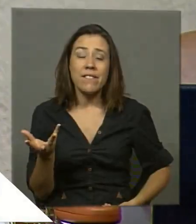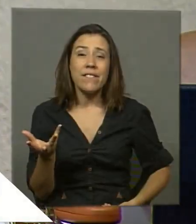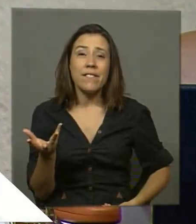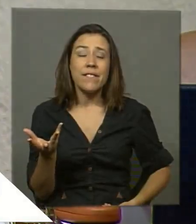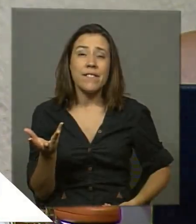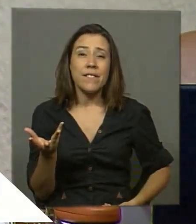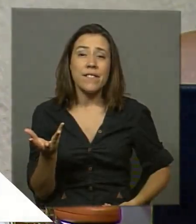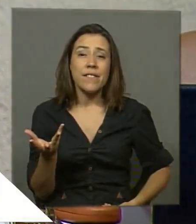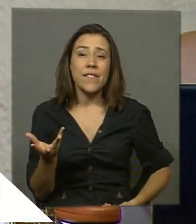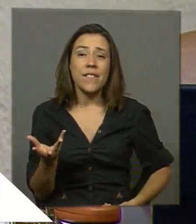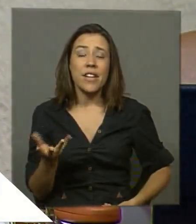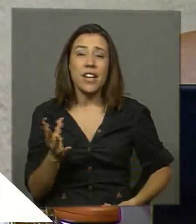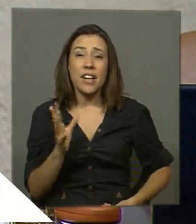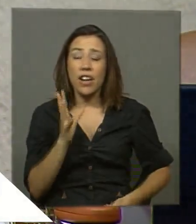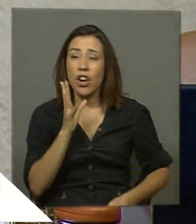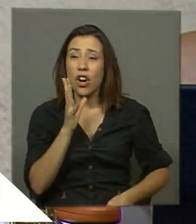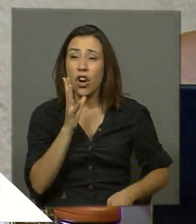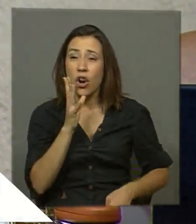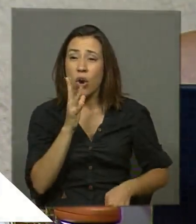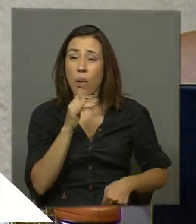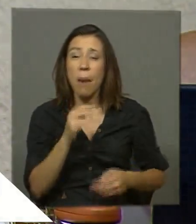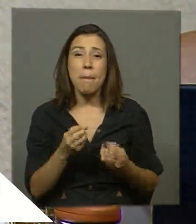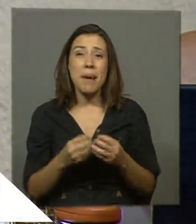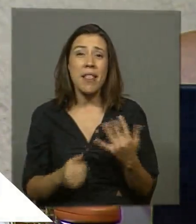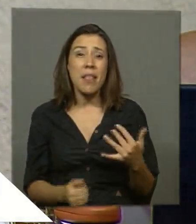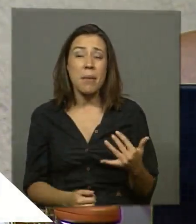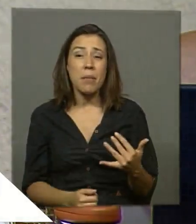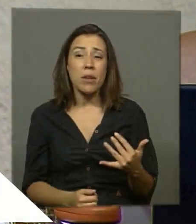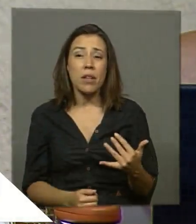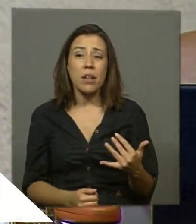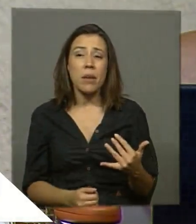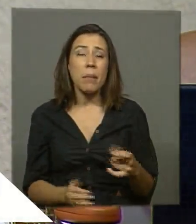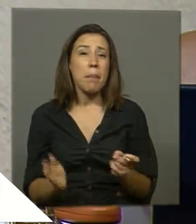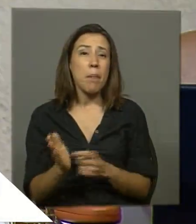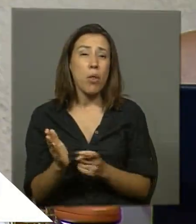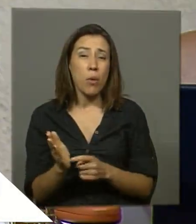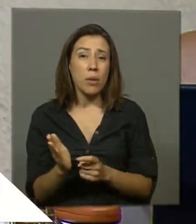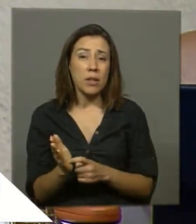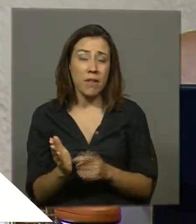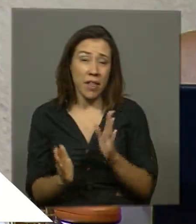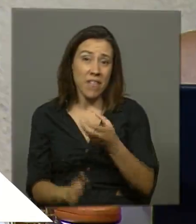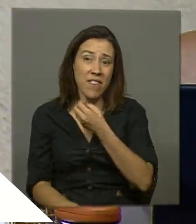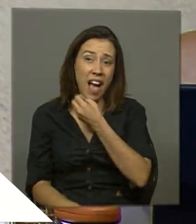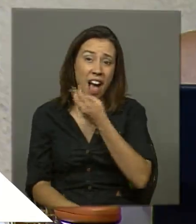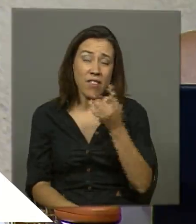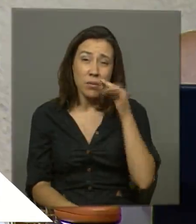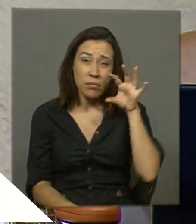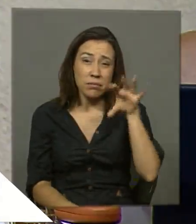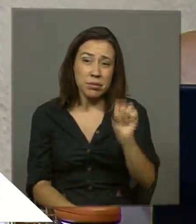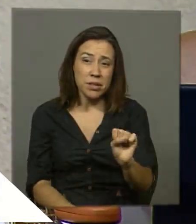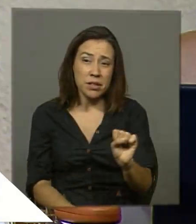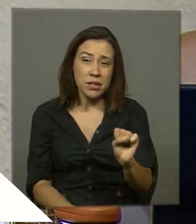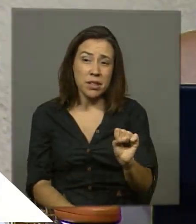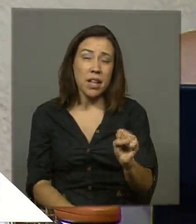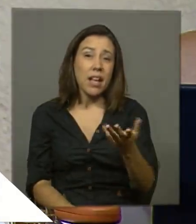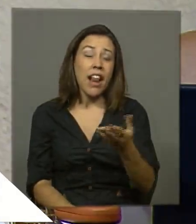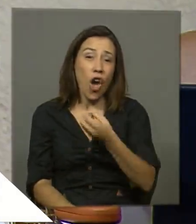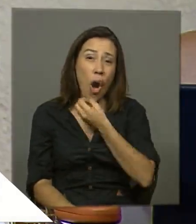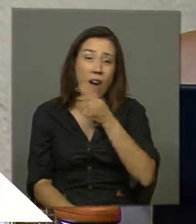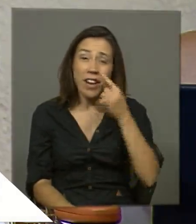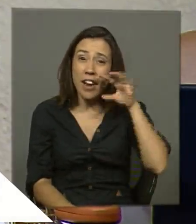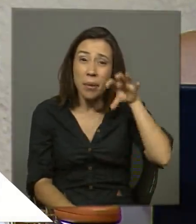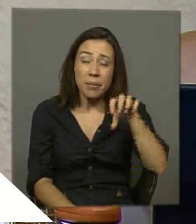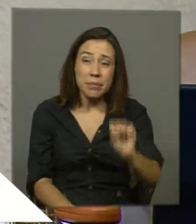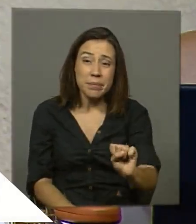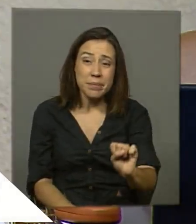gobierno diga que no existen pérdidas importantes productivas y que lo diga y lo diagnostique mire que lo diga y lo